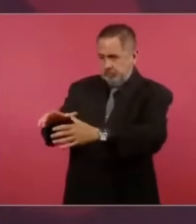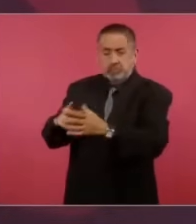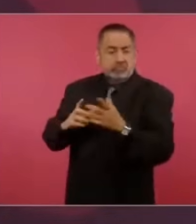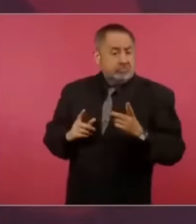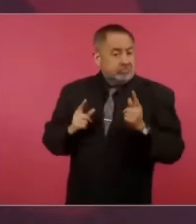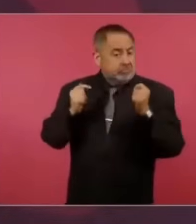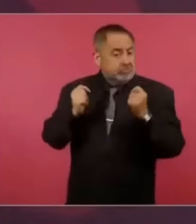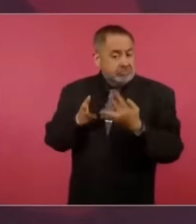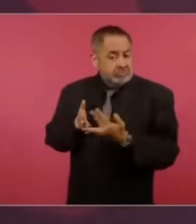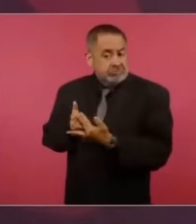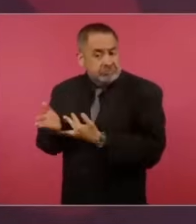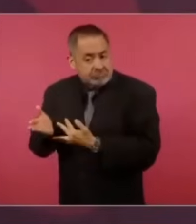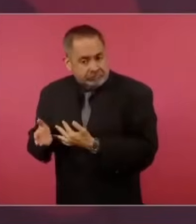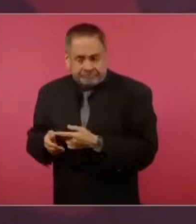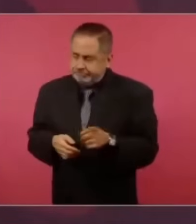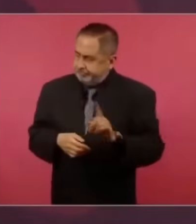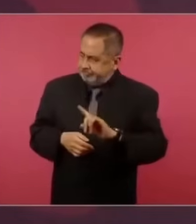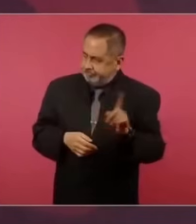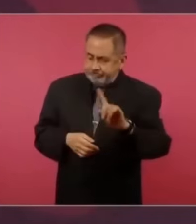de un país.